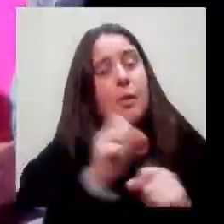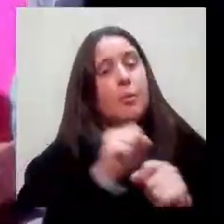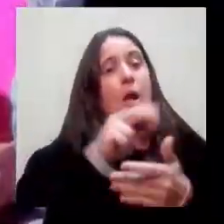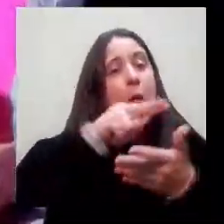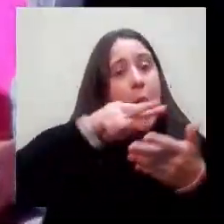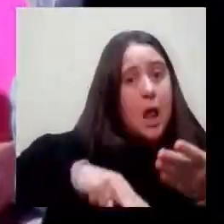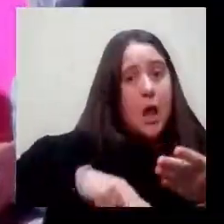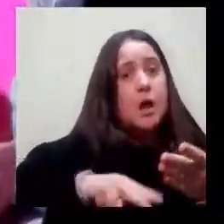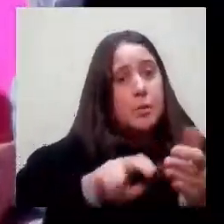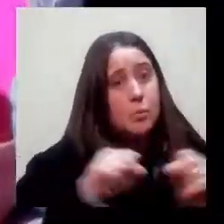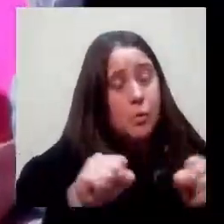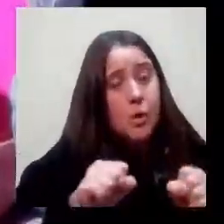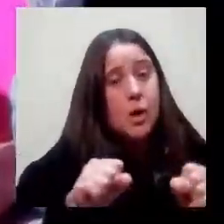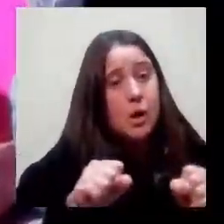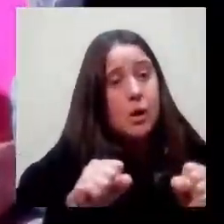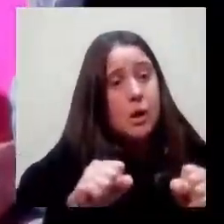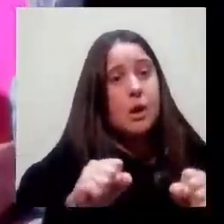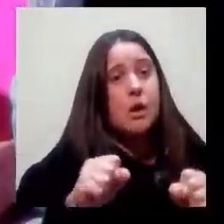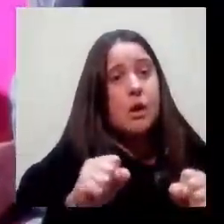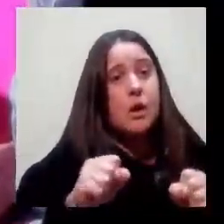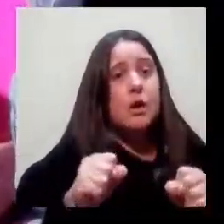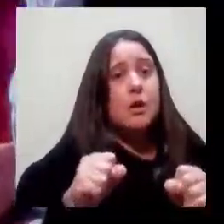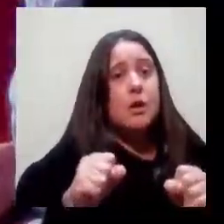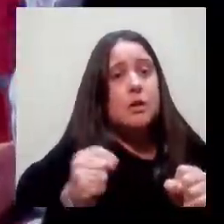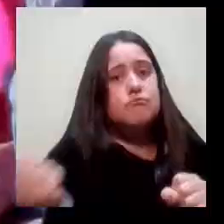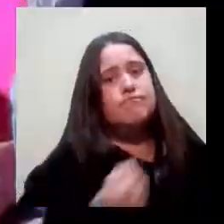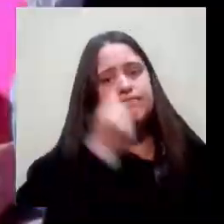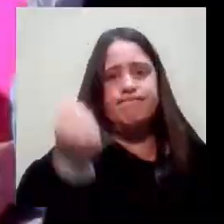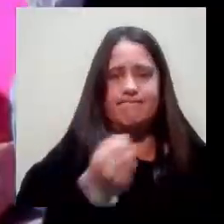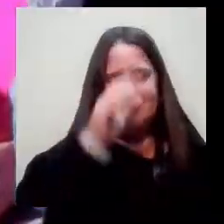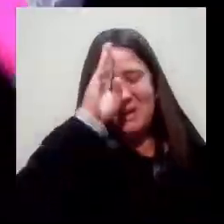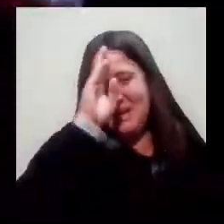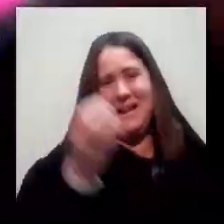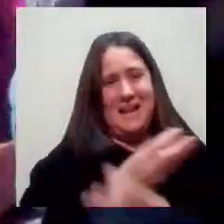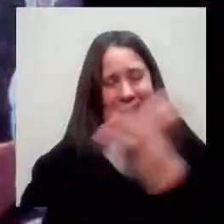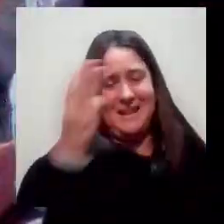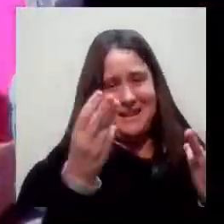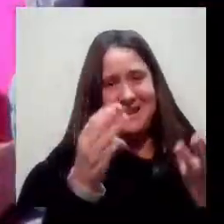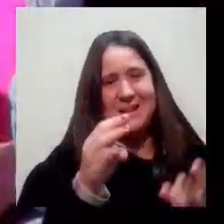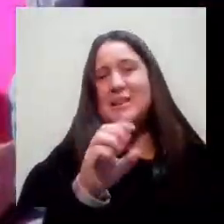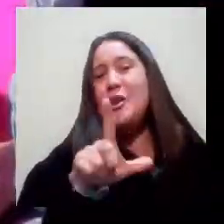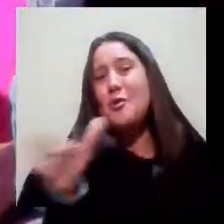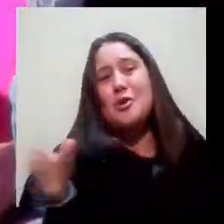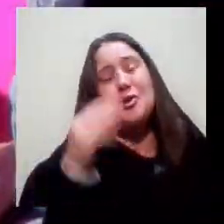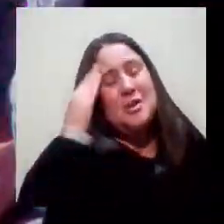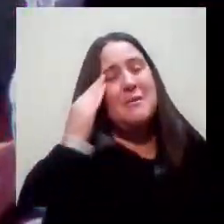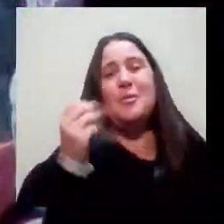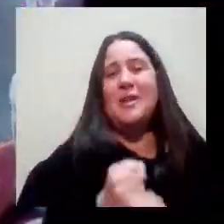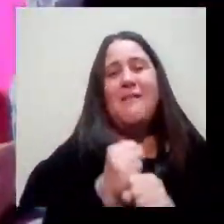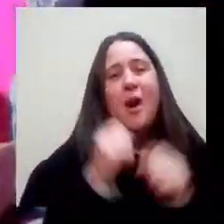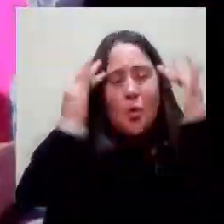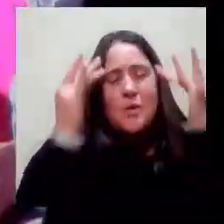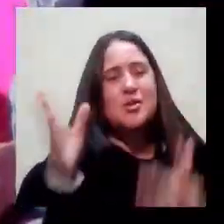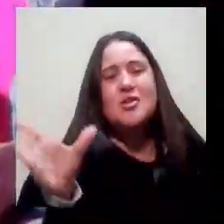leer es una de las bases del aprendizaje. Y como todos sabemos, porque estamos en la educación, sabemos que